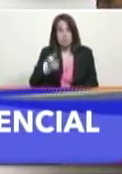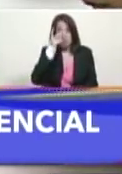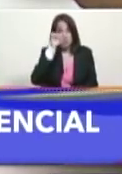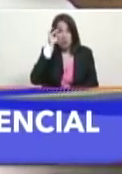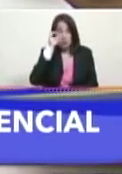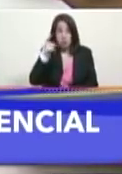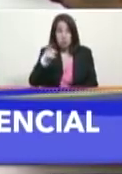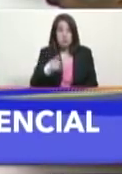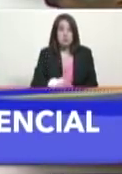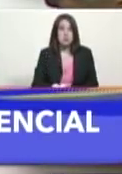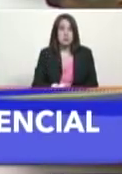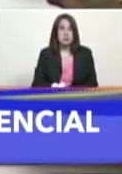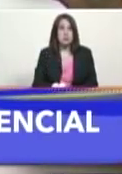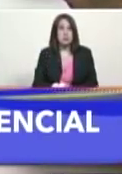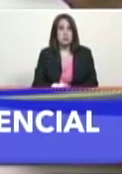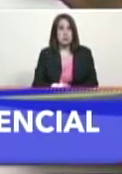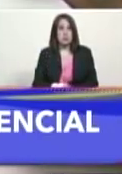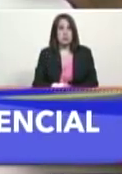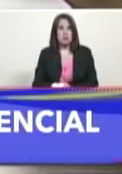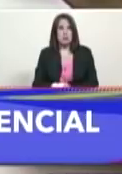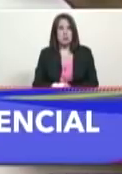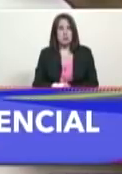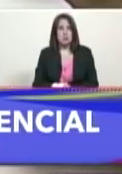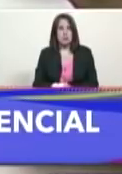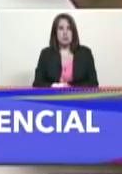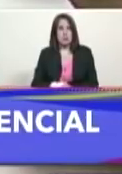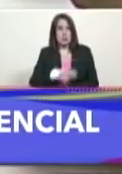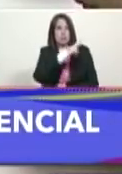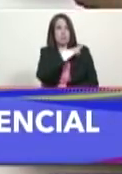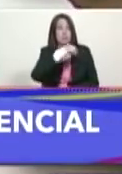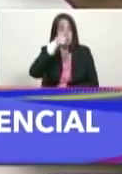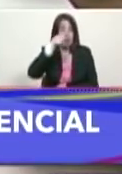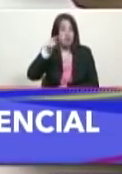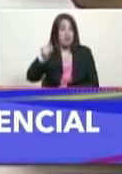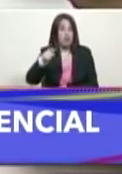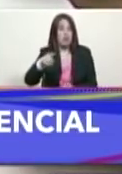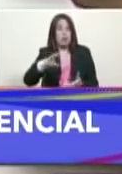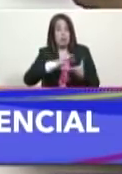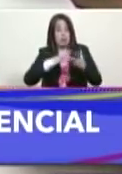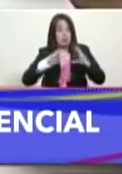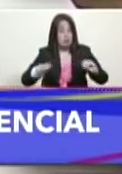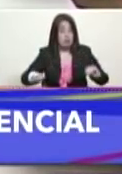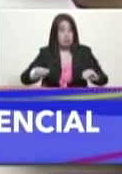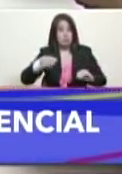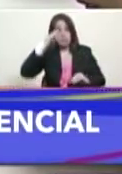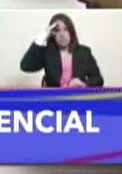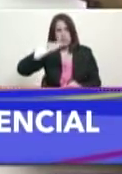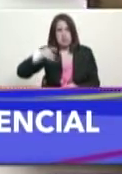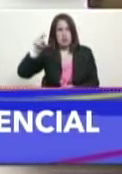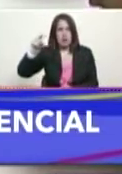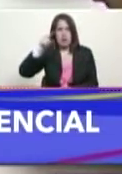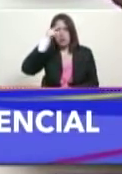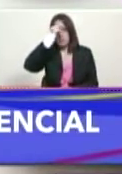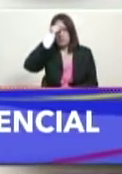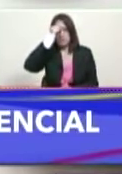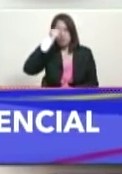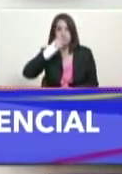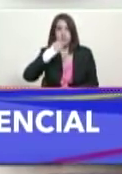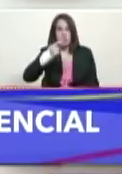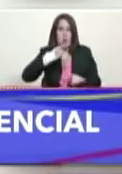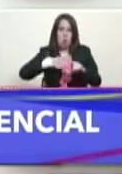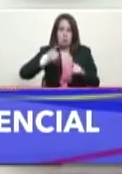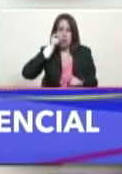compañero vicepresidente y jefe de la gran misión Abastecimiento Soberano, Vladimir Padrino López, compañero Luis